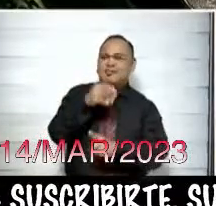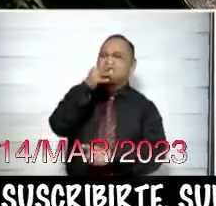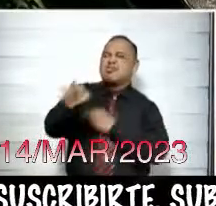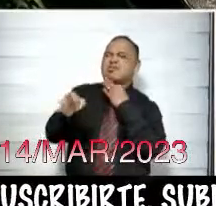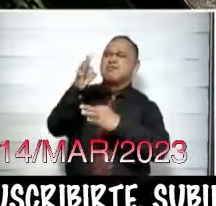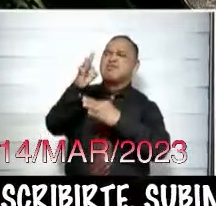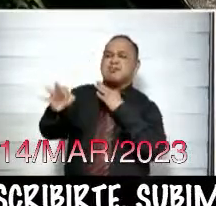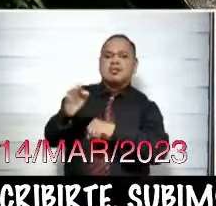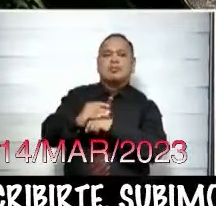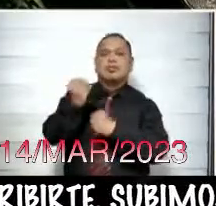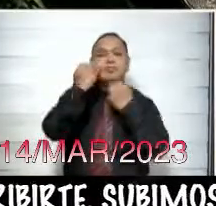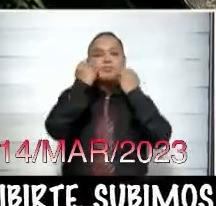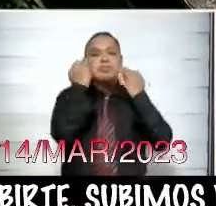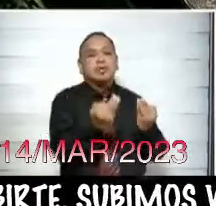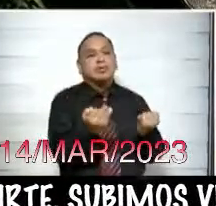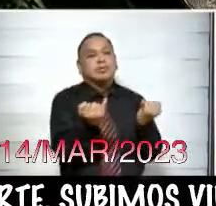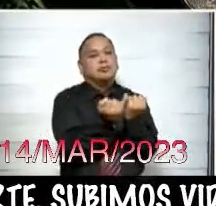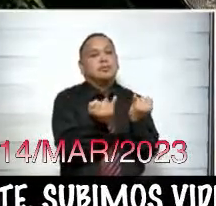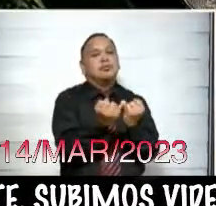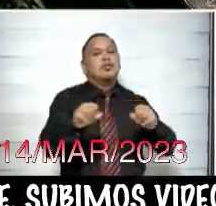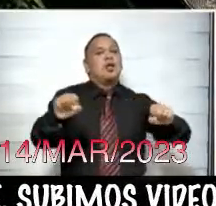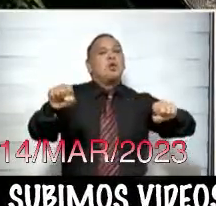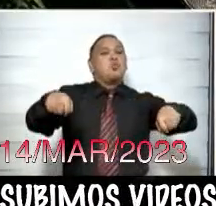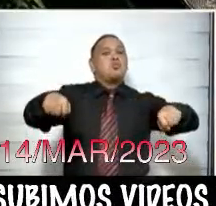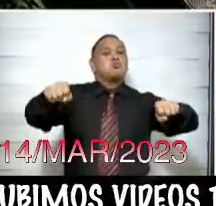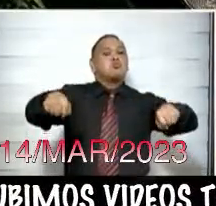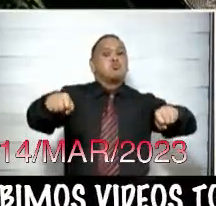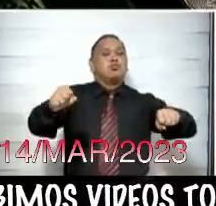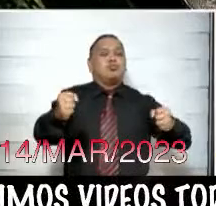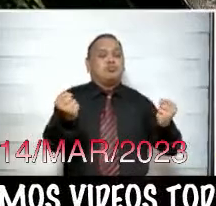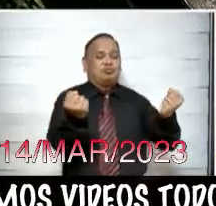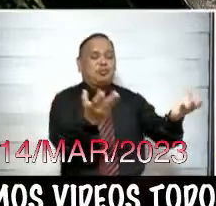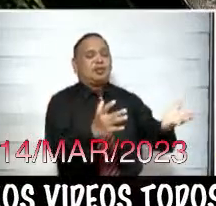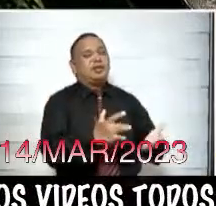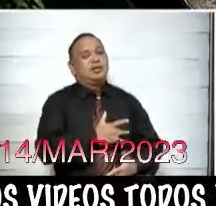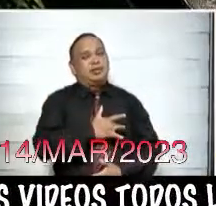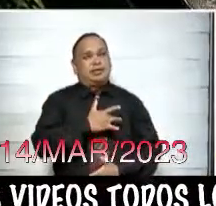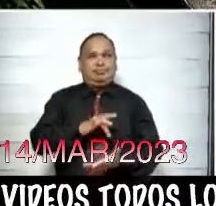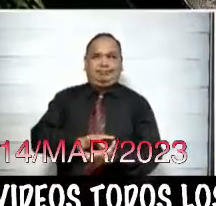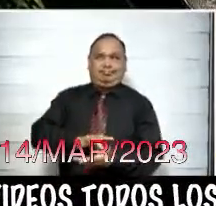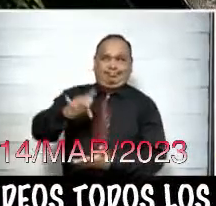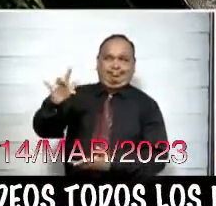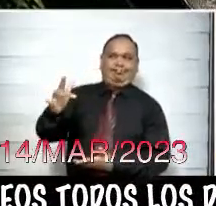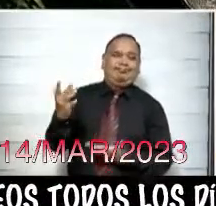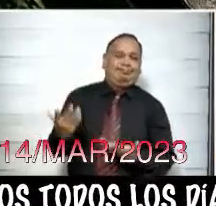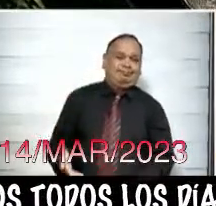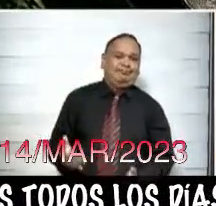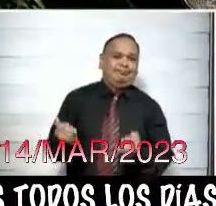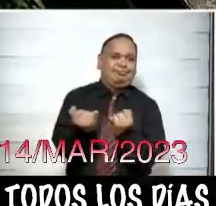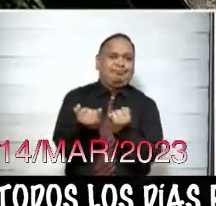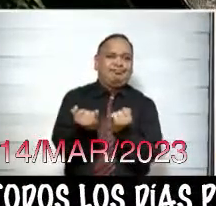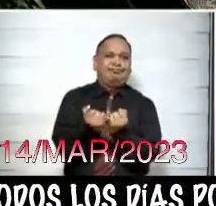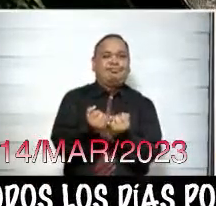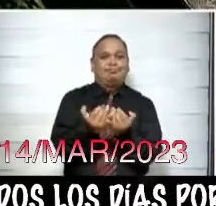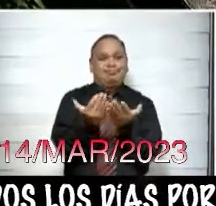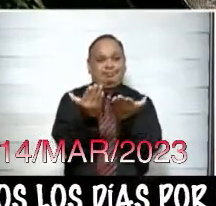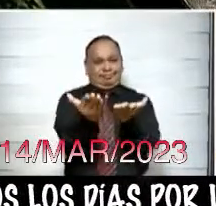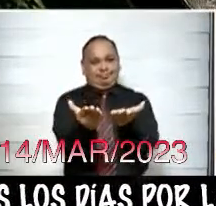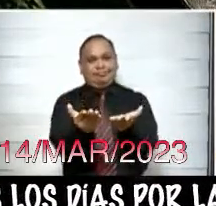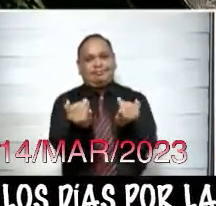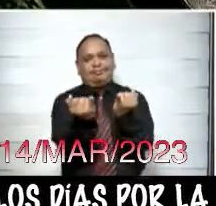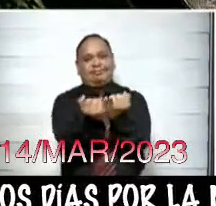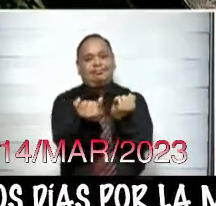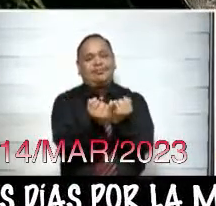ahí lo vemos por qué. Estaban las motos, las prebendas por delante, agradeciéndoles. Aleandro, que mencionas, es uno de los que ha